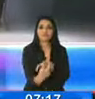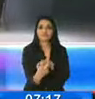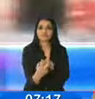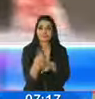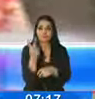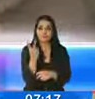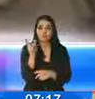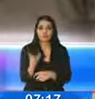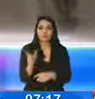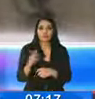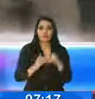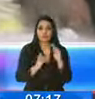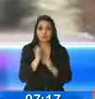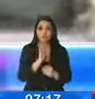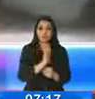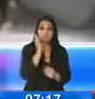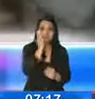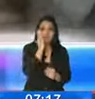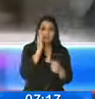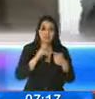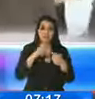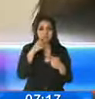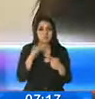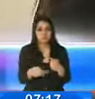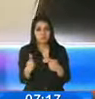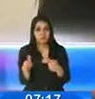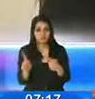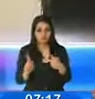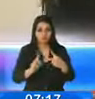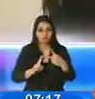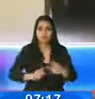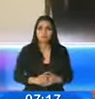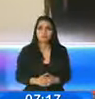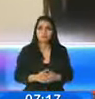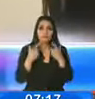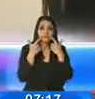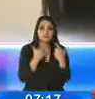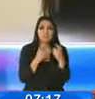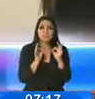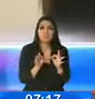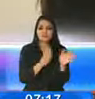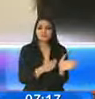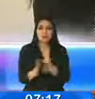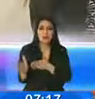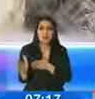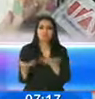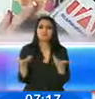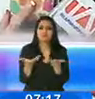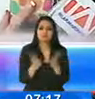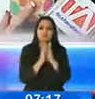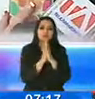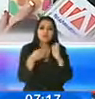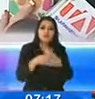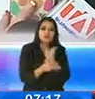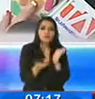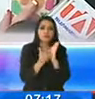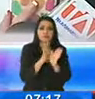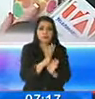inocentes la mamá y padrastro de Alex Bravo. La fiscalía se alista para presentar el recurso de casación. No fue un voto de